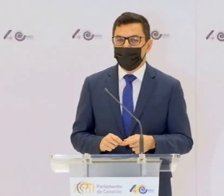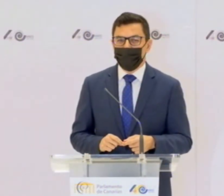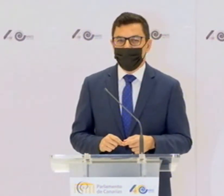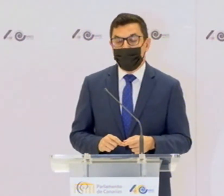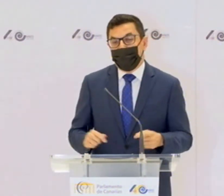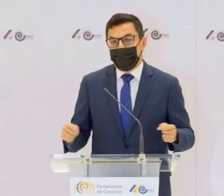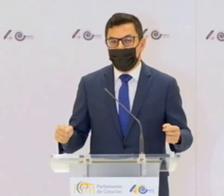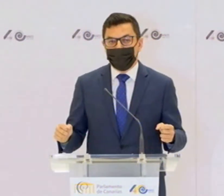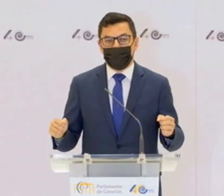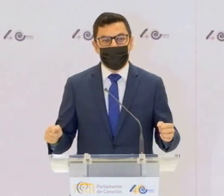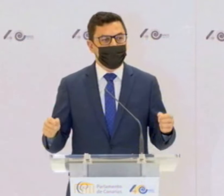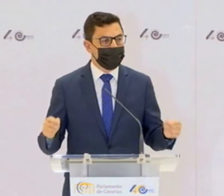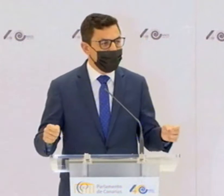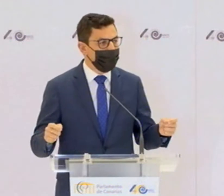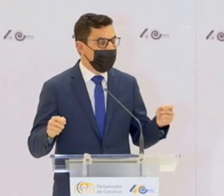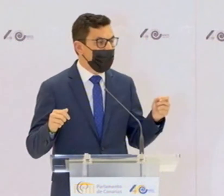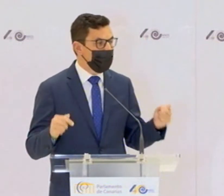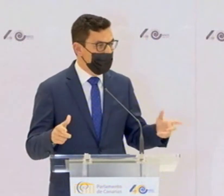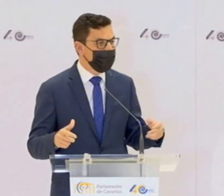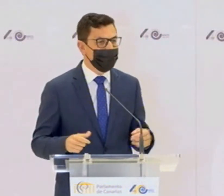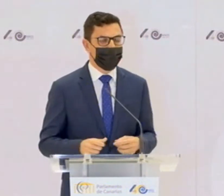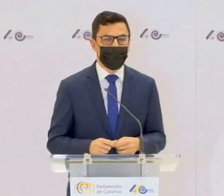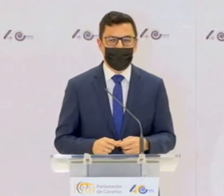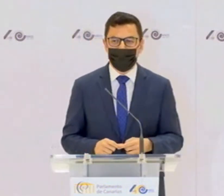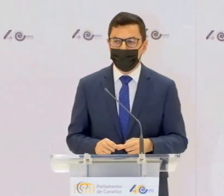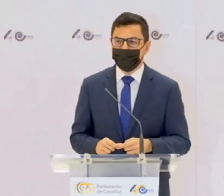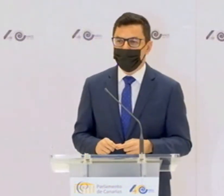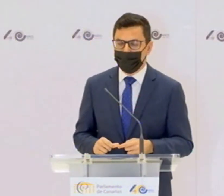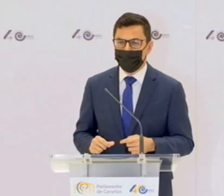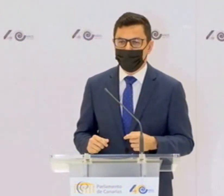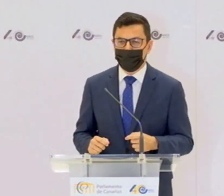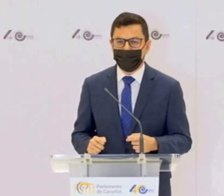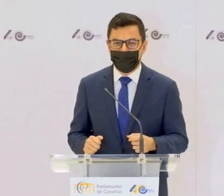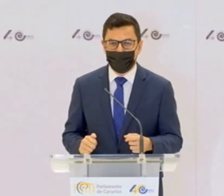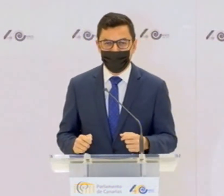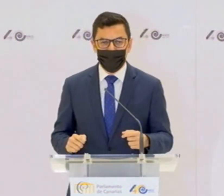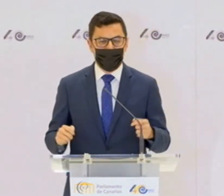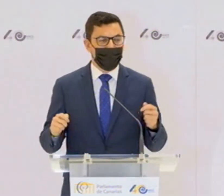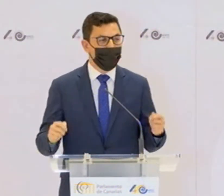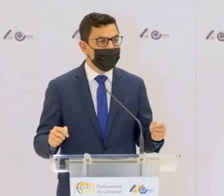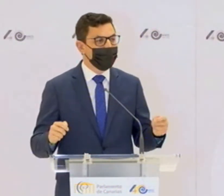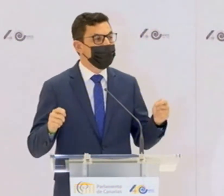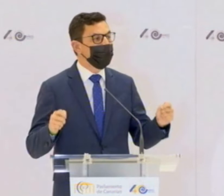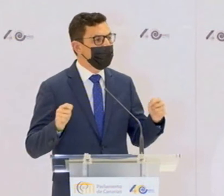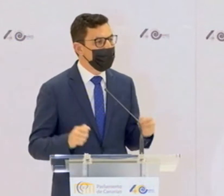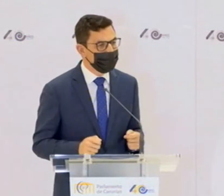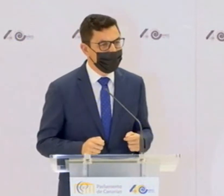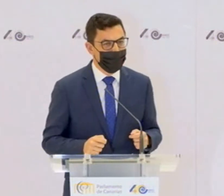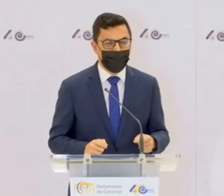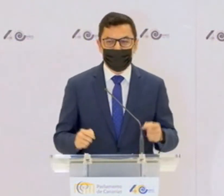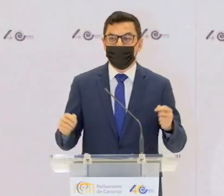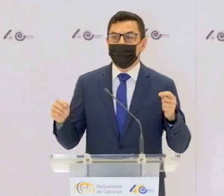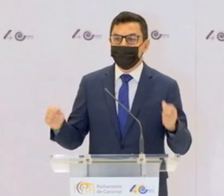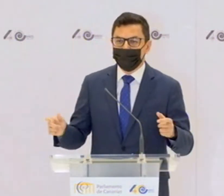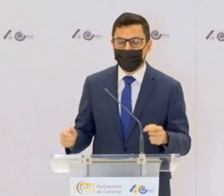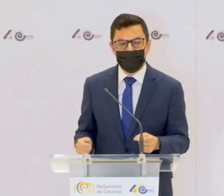que acudir a los servicios sociales, a las políticas sociales en los distintos ayuntamientos de Canarias para poder sobrevivir.